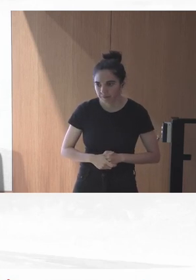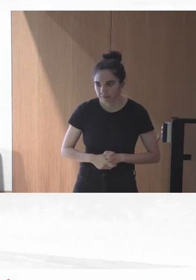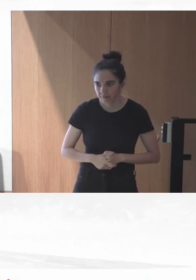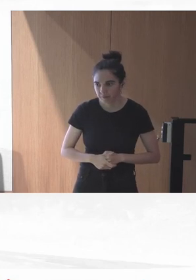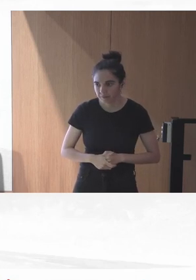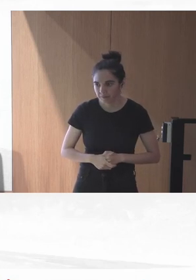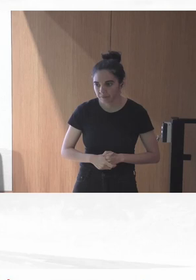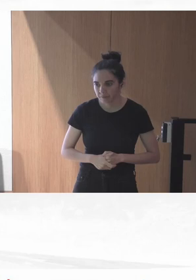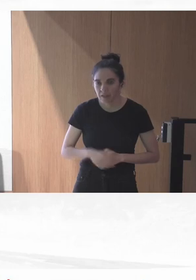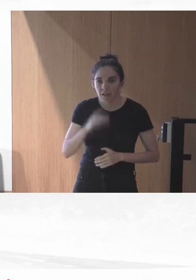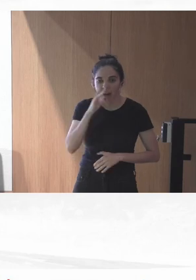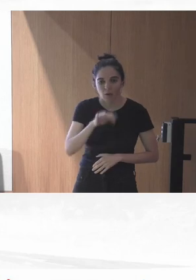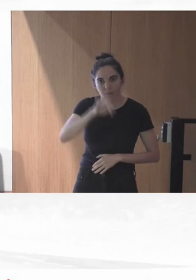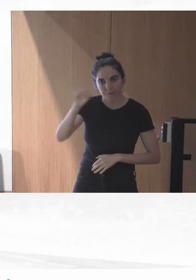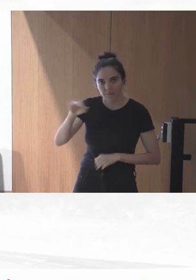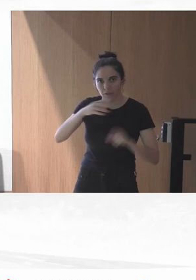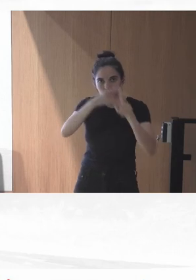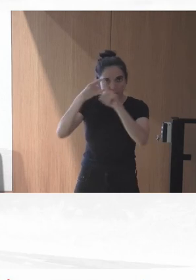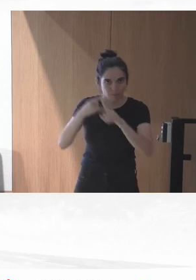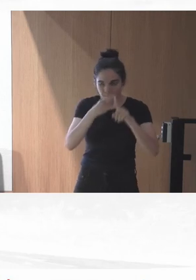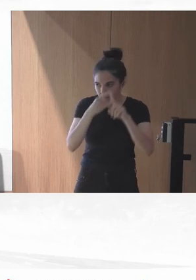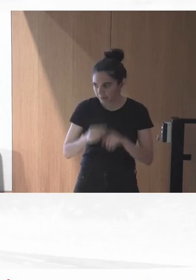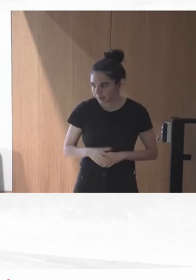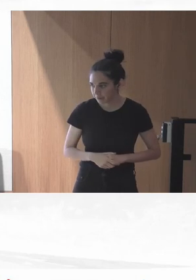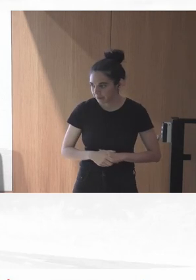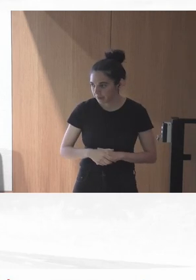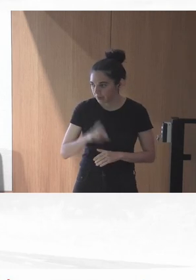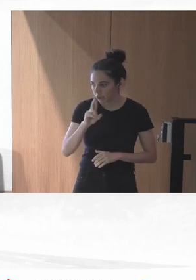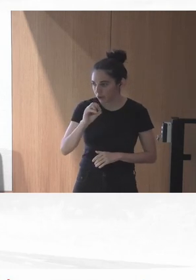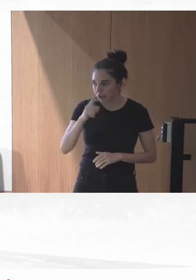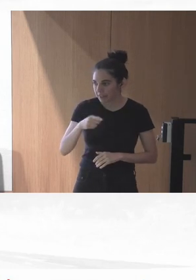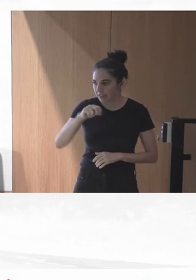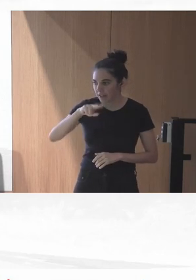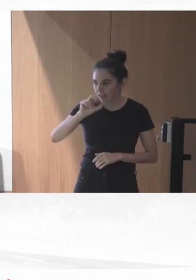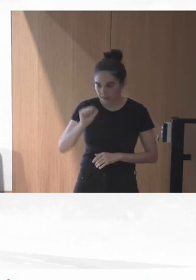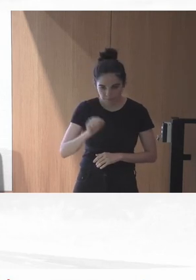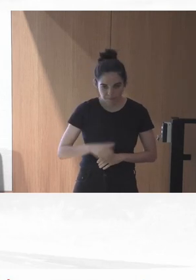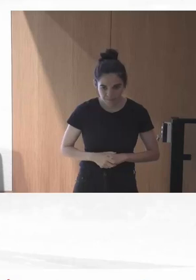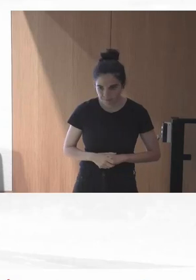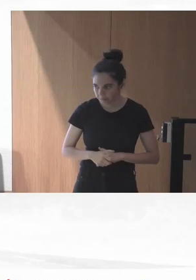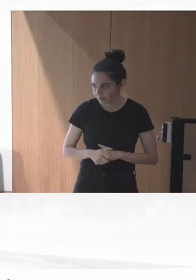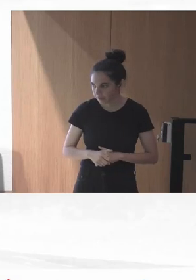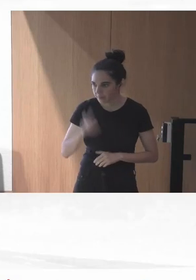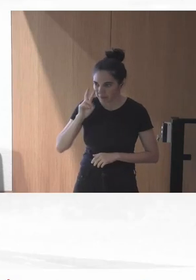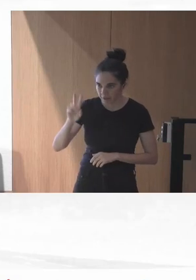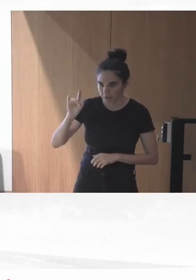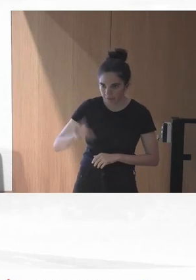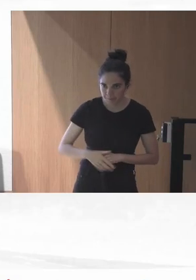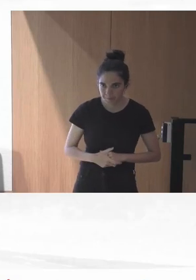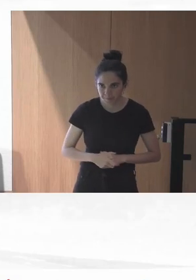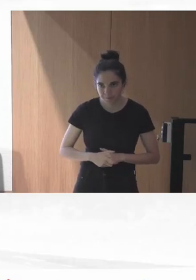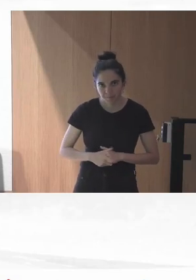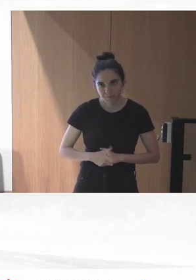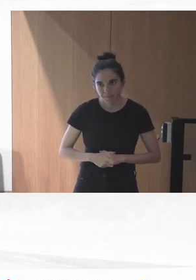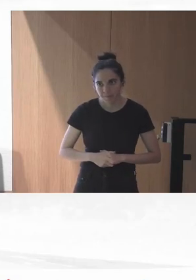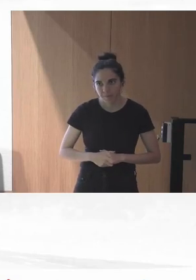nuestros ponentes que están online, si nos oyen. Roxana, a lo mejor. Genial, Roxana, te veo. Y